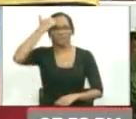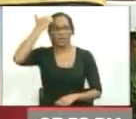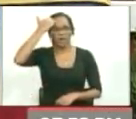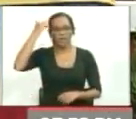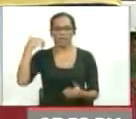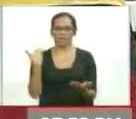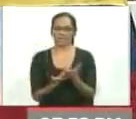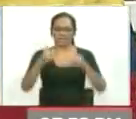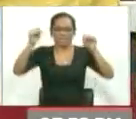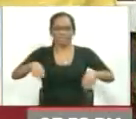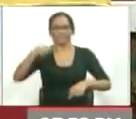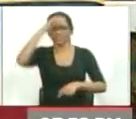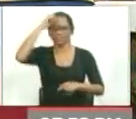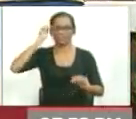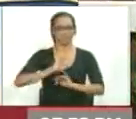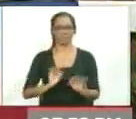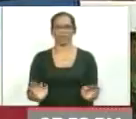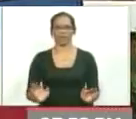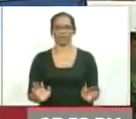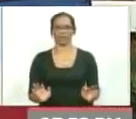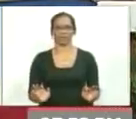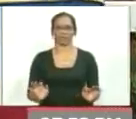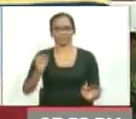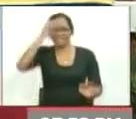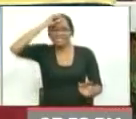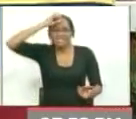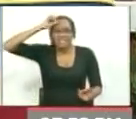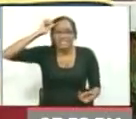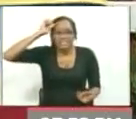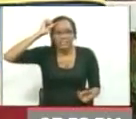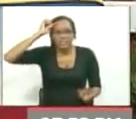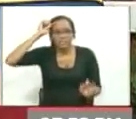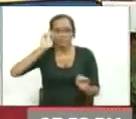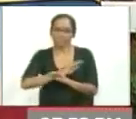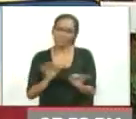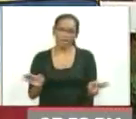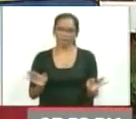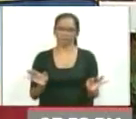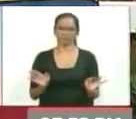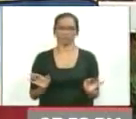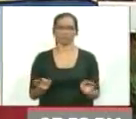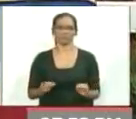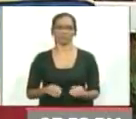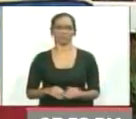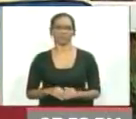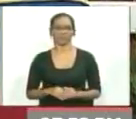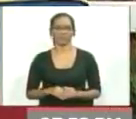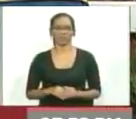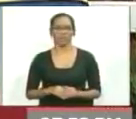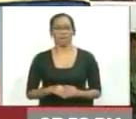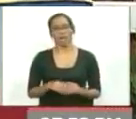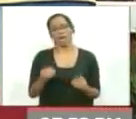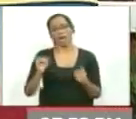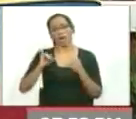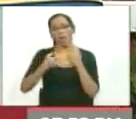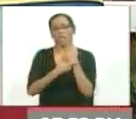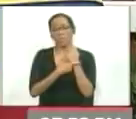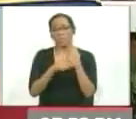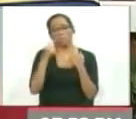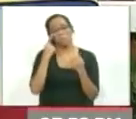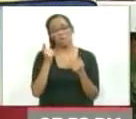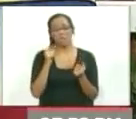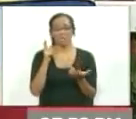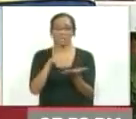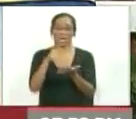hasta aquí. Hasta aquí, no te aguantamos una más. Y él verá ahora cómo hará para salir a la calle